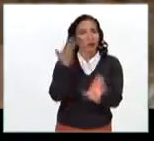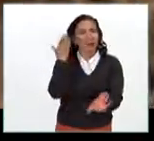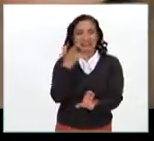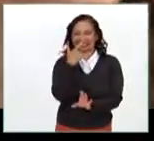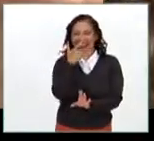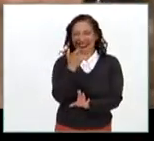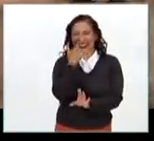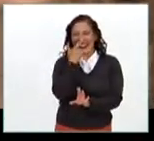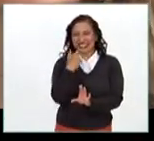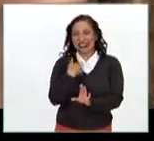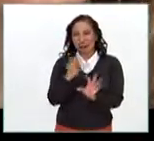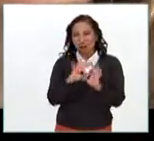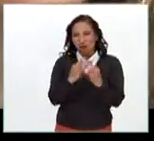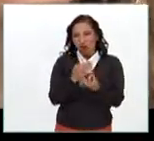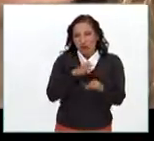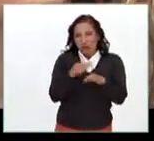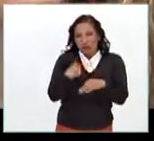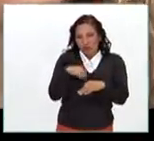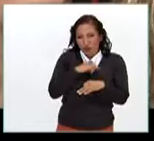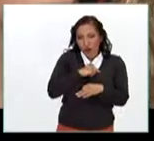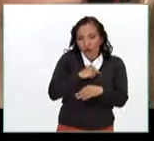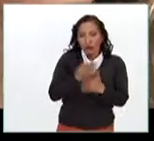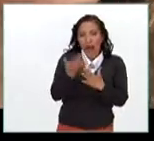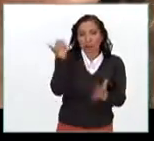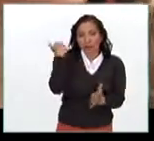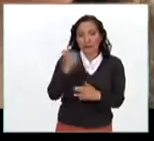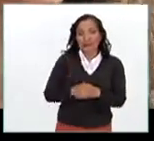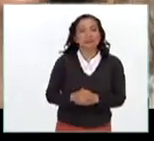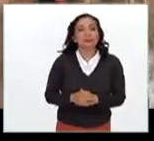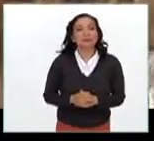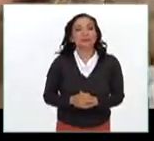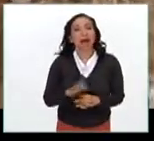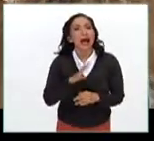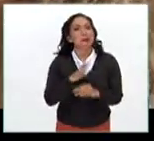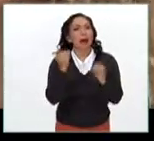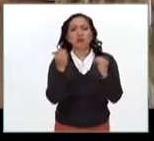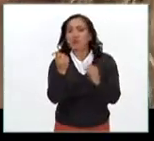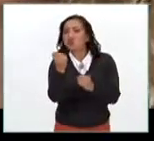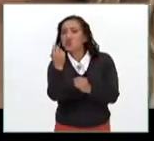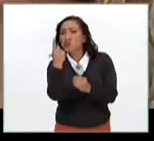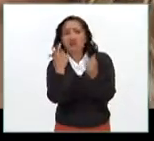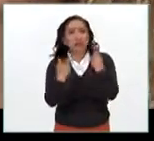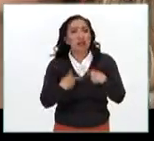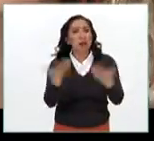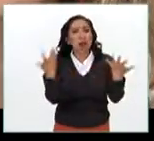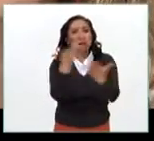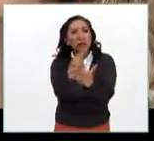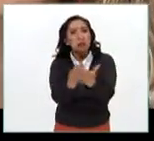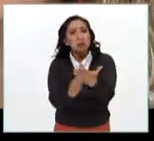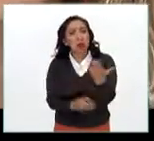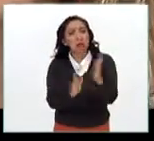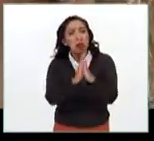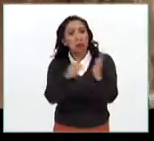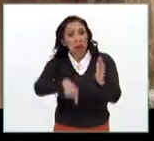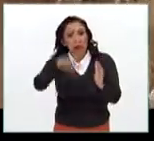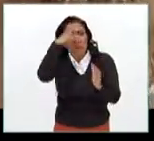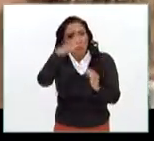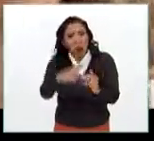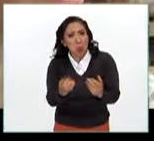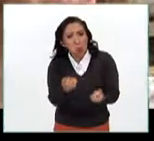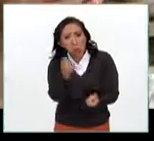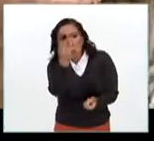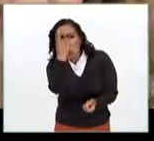muy chistosa la forma de trabajar en aquellos momentos, había bien poquitos ilustradores